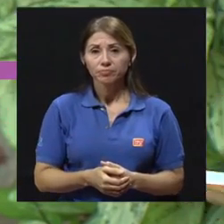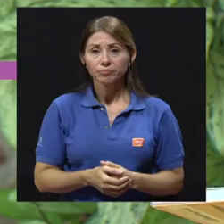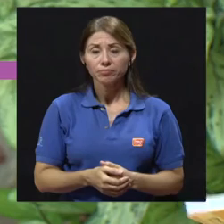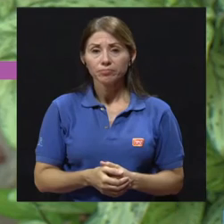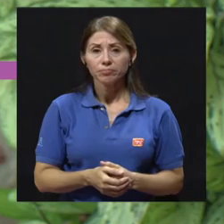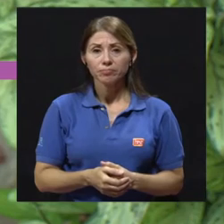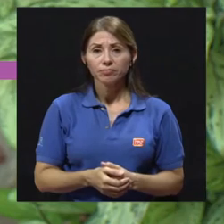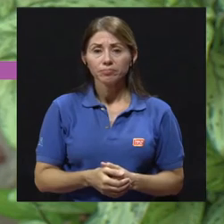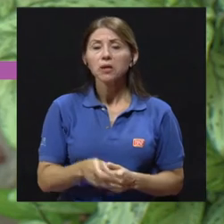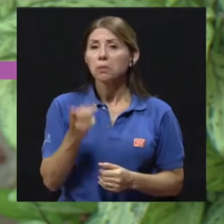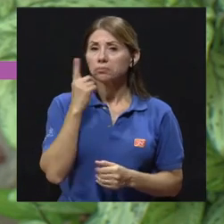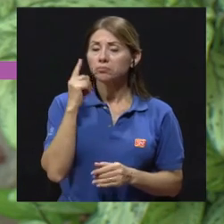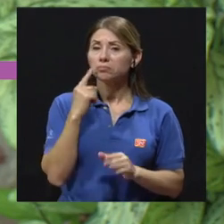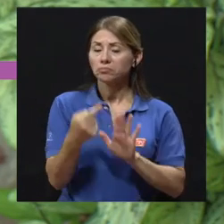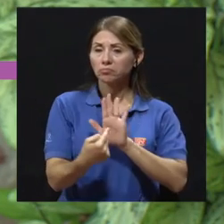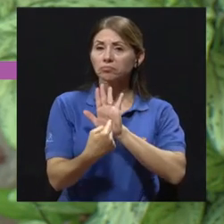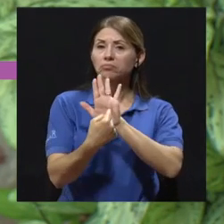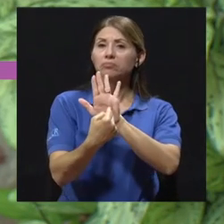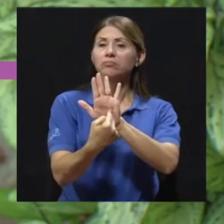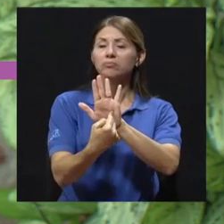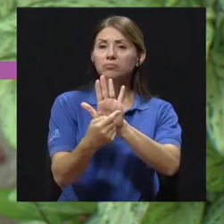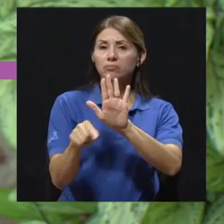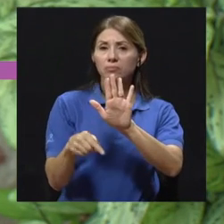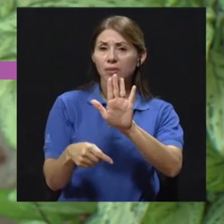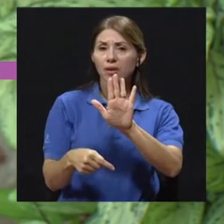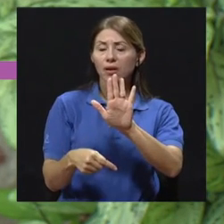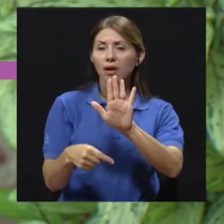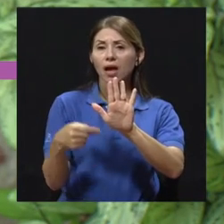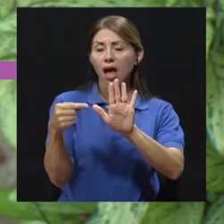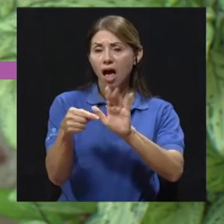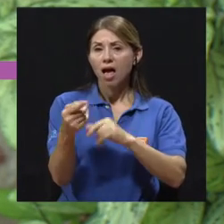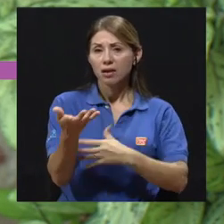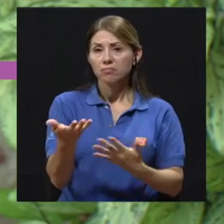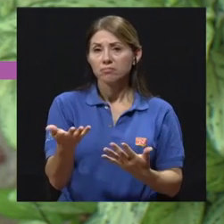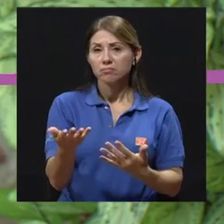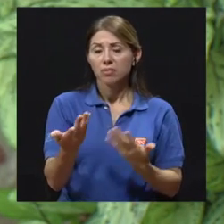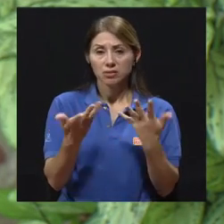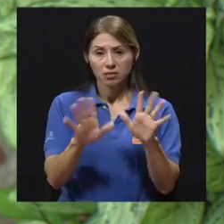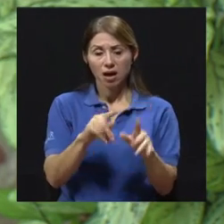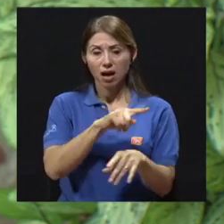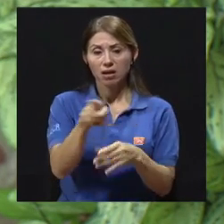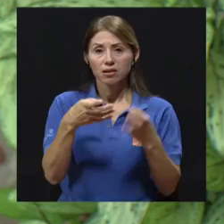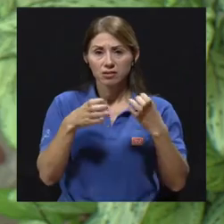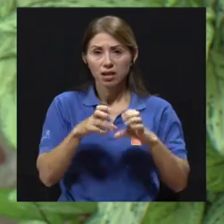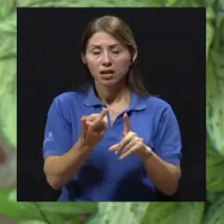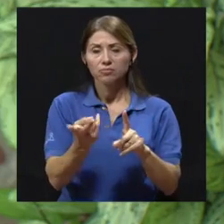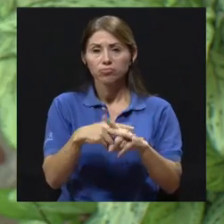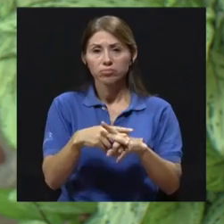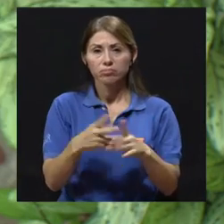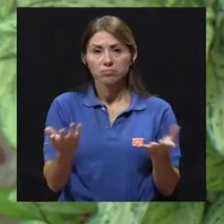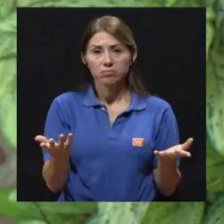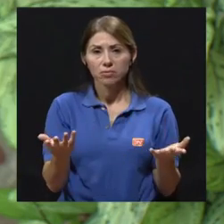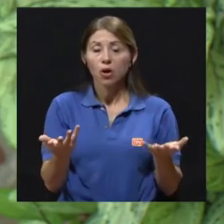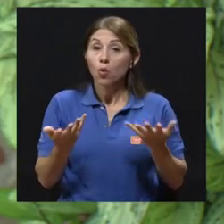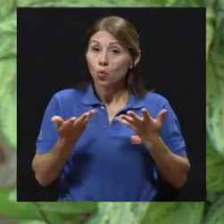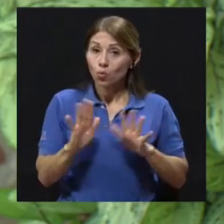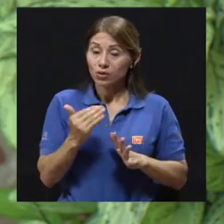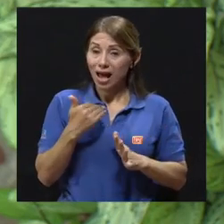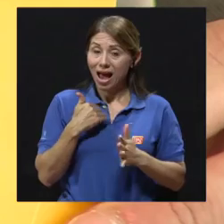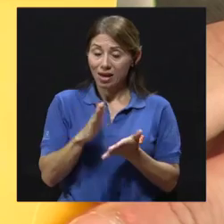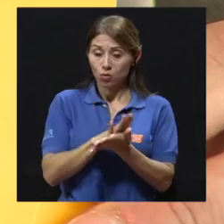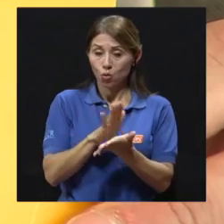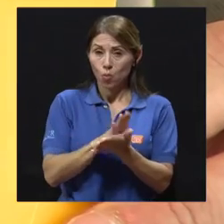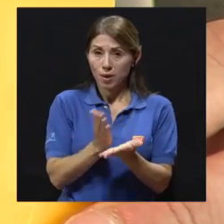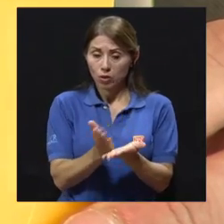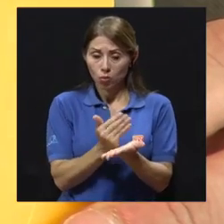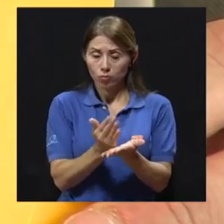la cámara lo puedan enfocar. Están pues ahí implementados, ¿verdad? Entonces, cuando ya existe un